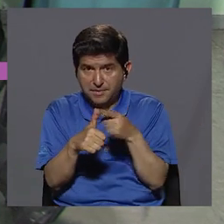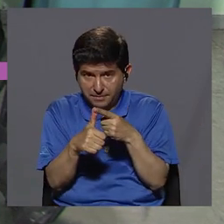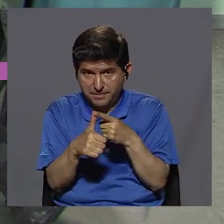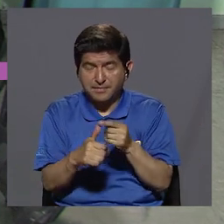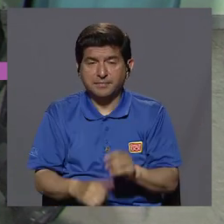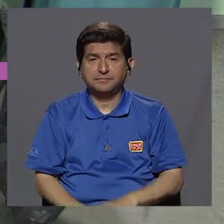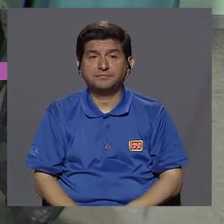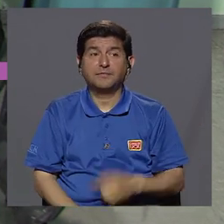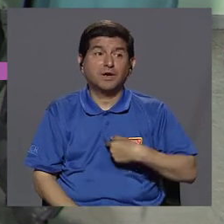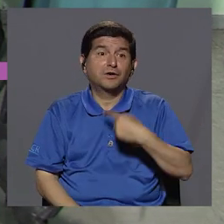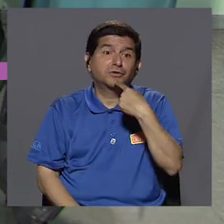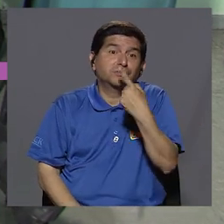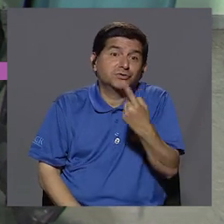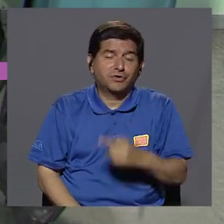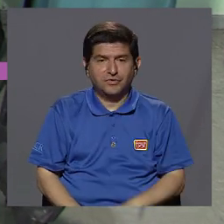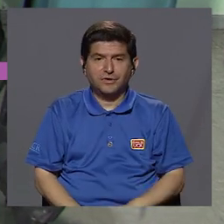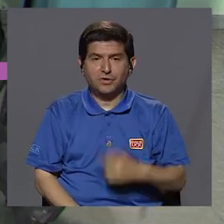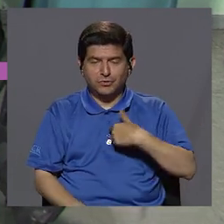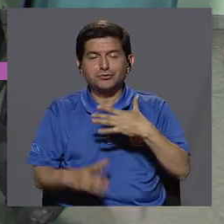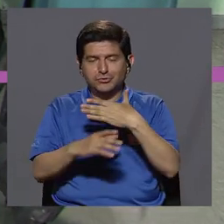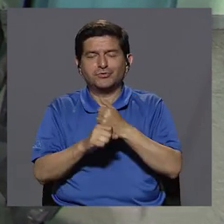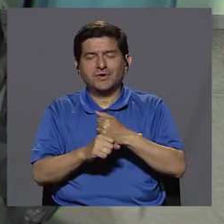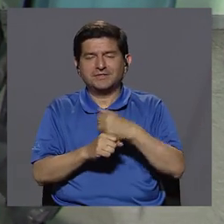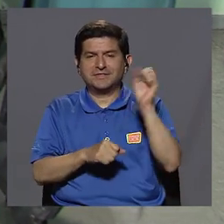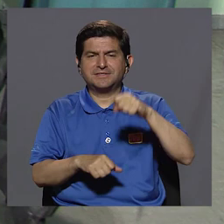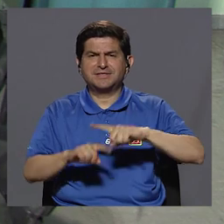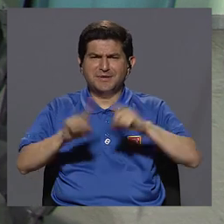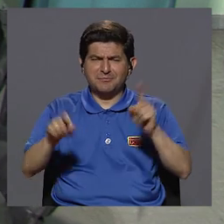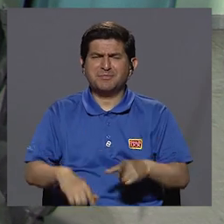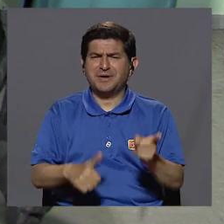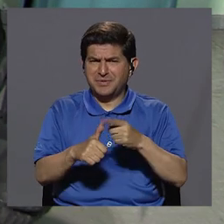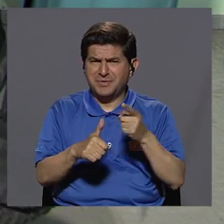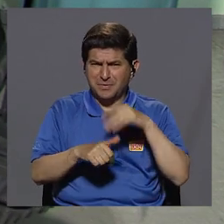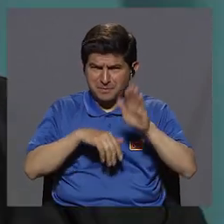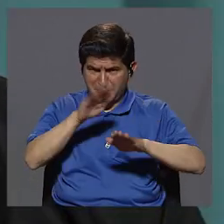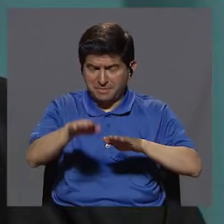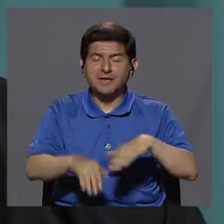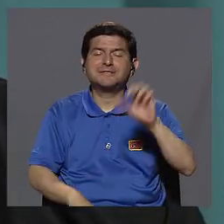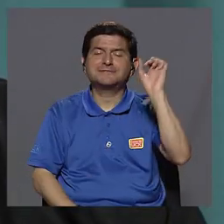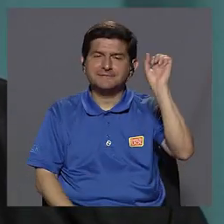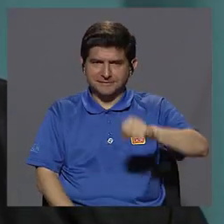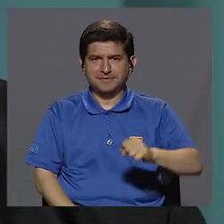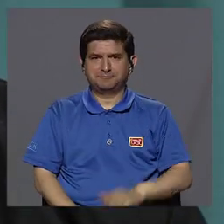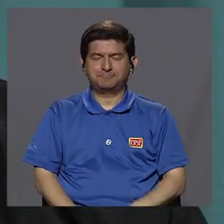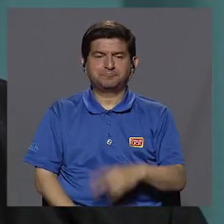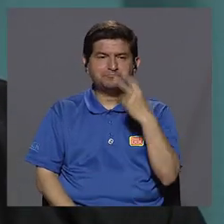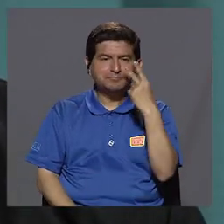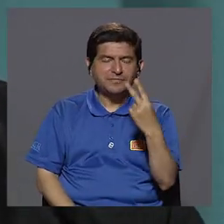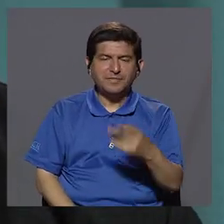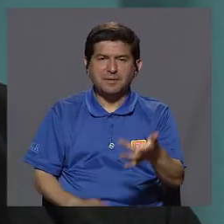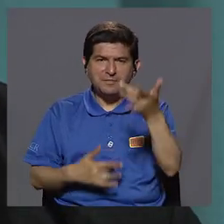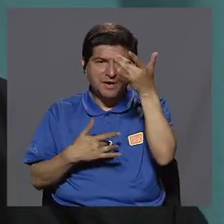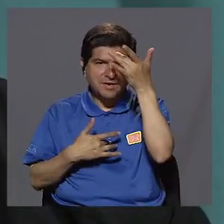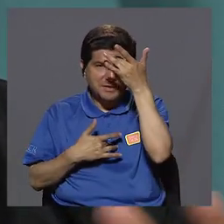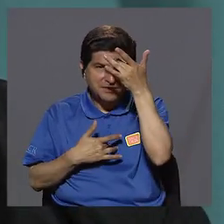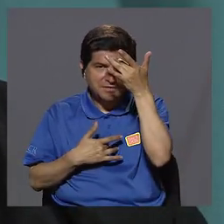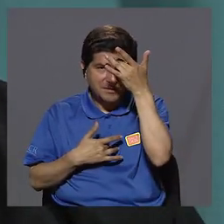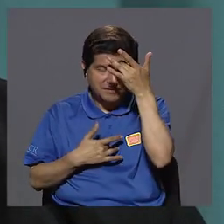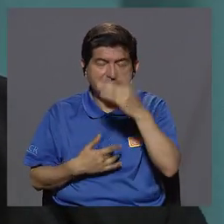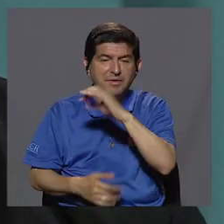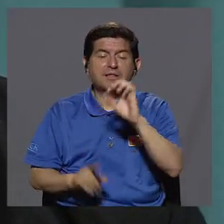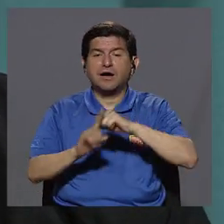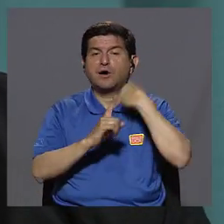primero bueno nos digo porque el símil lo he hecho pero es como el primer paso este es el primer paso para ver la patología estructural